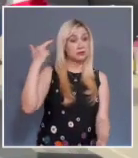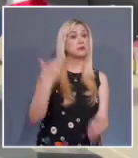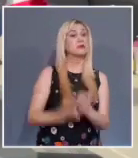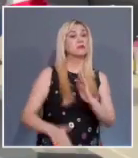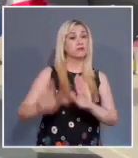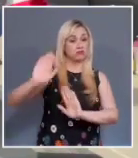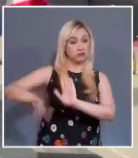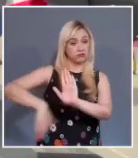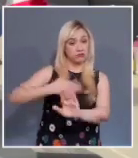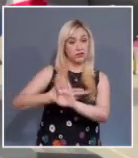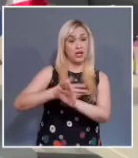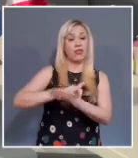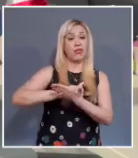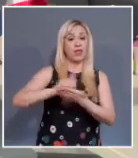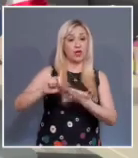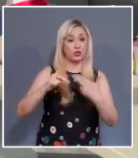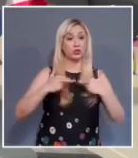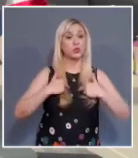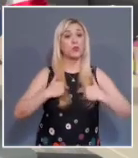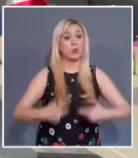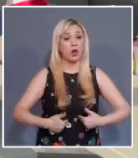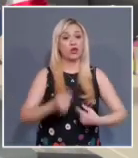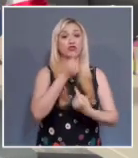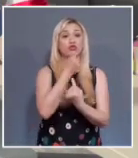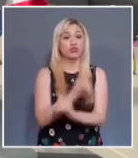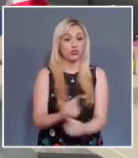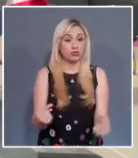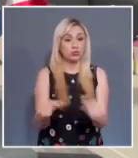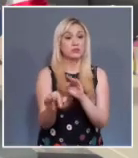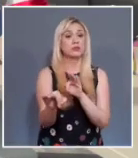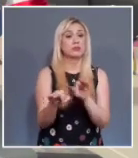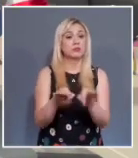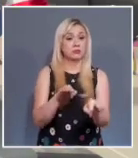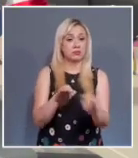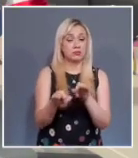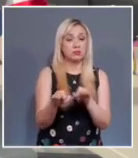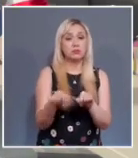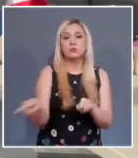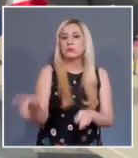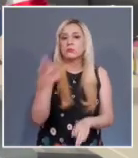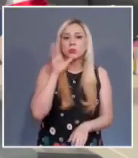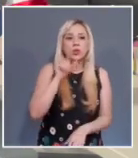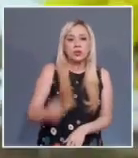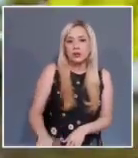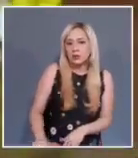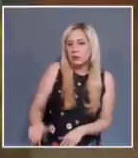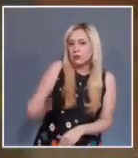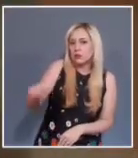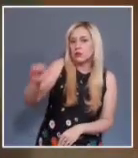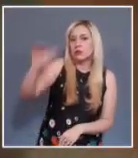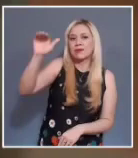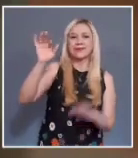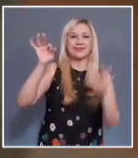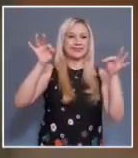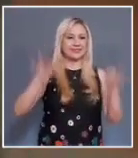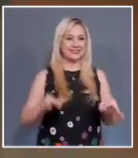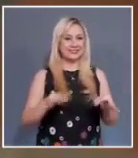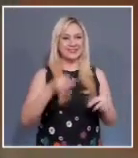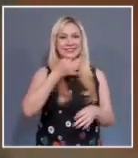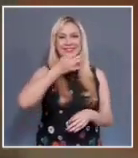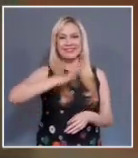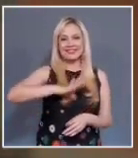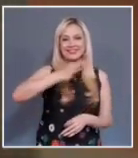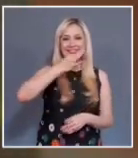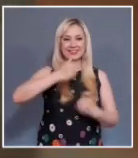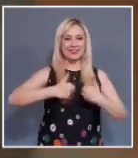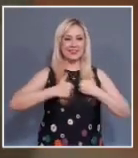fundamentales que entorpece el desarrollo de niñas, niños y adolescentes y que potencialmente les produce daños